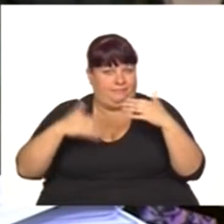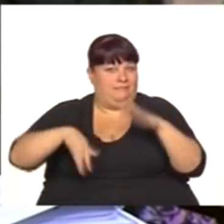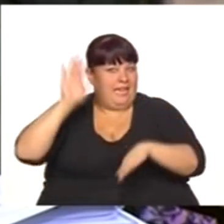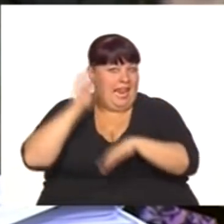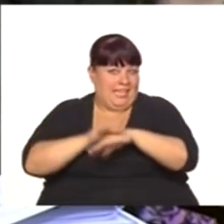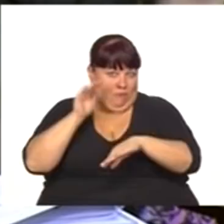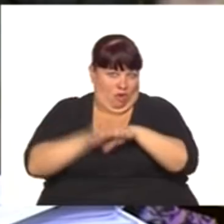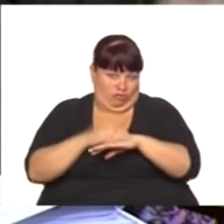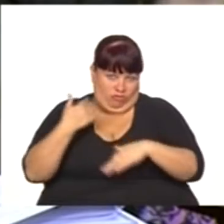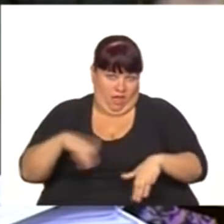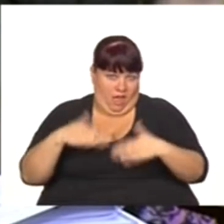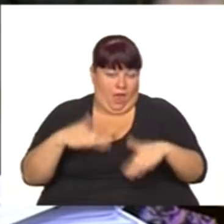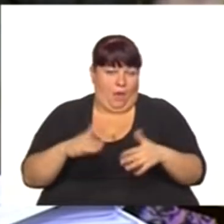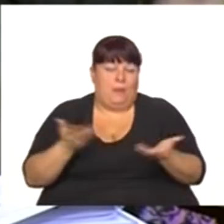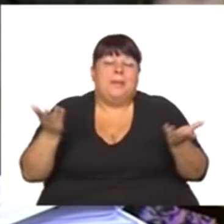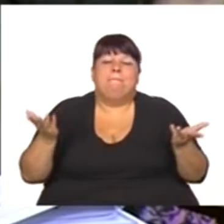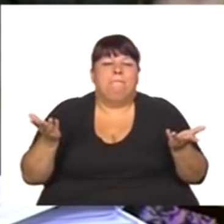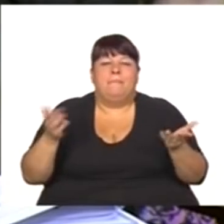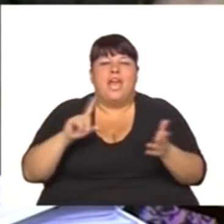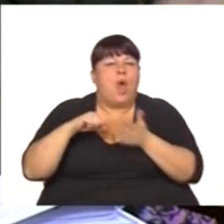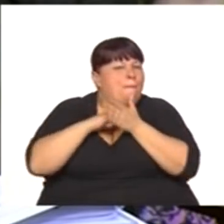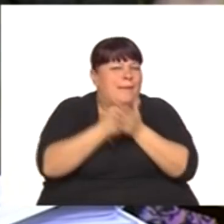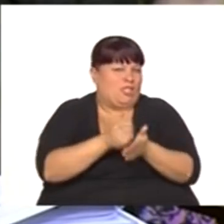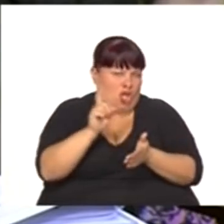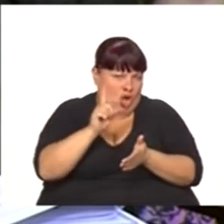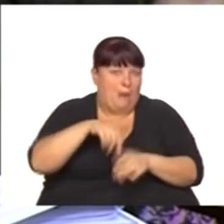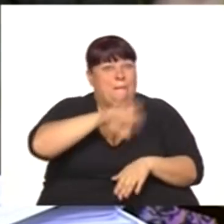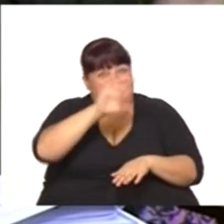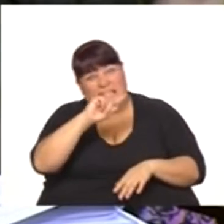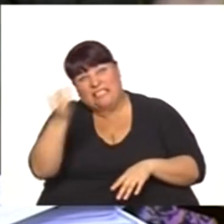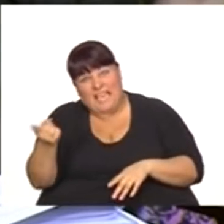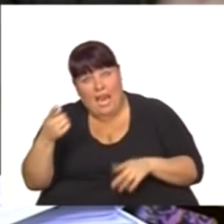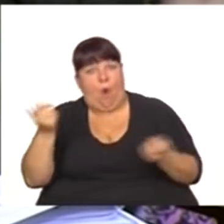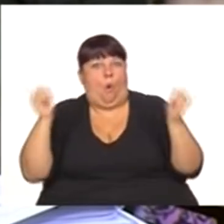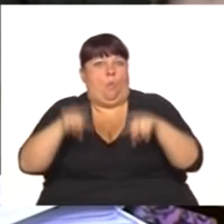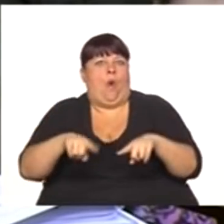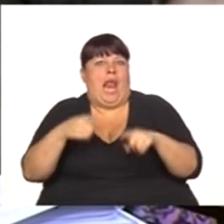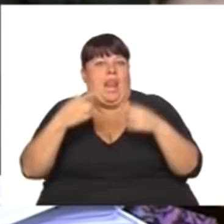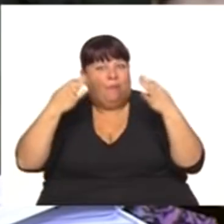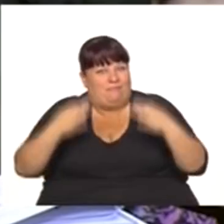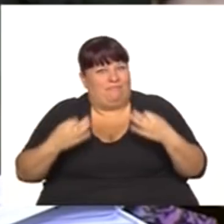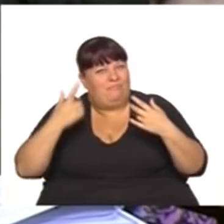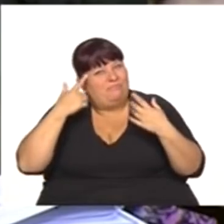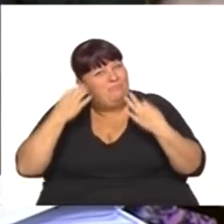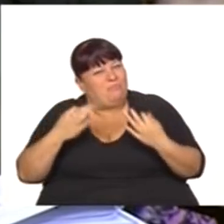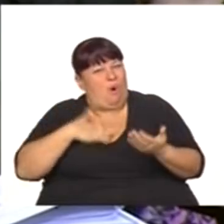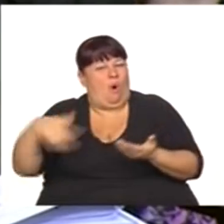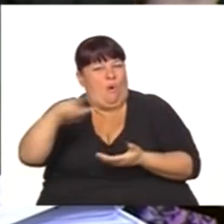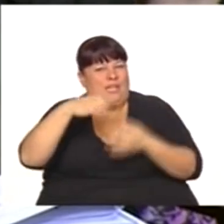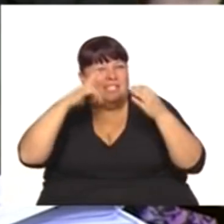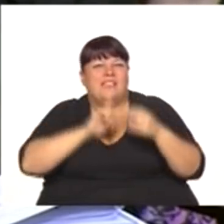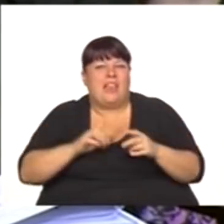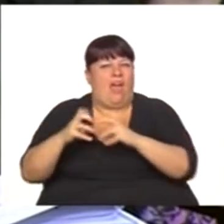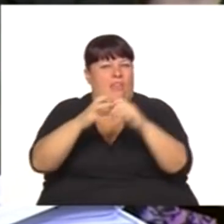de responsabilidad. Pero ninguna presión tiene que ser más grande que la de recuperar la verdadera sensibilidad y la seriedad